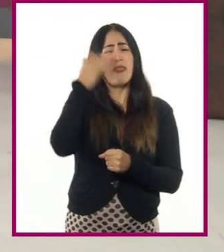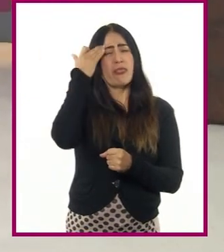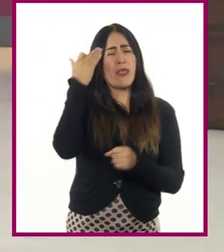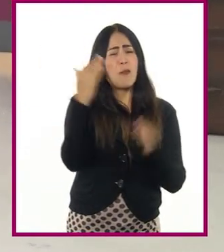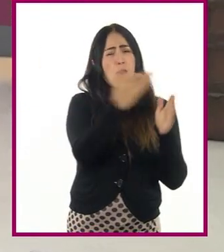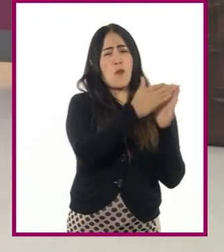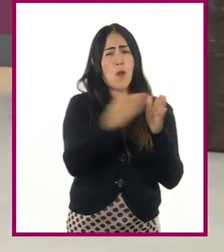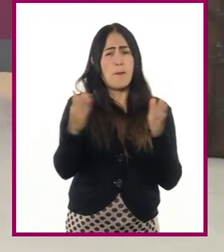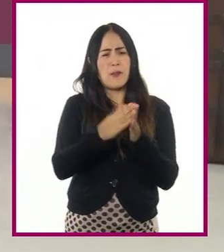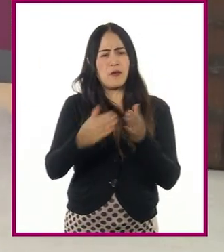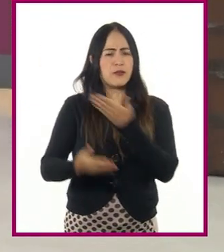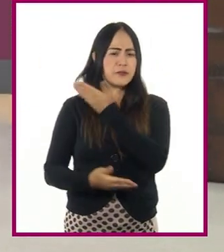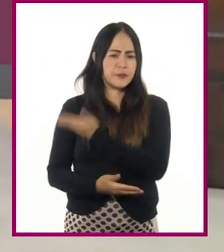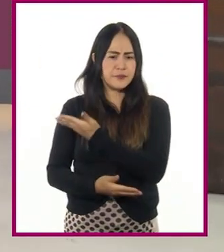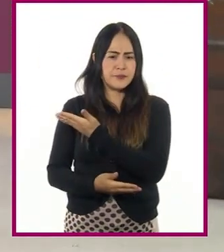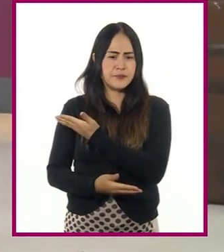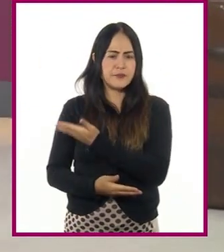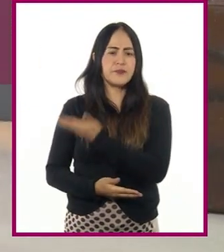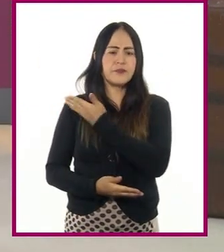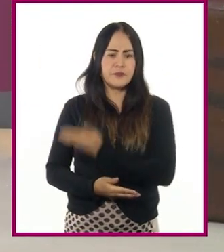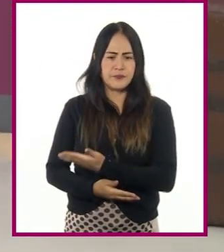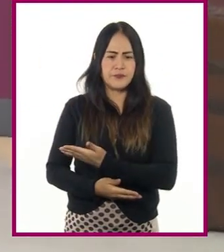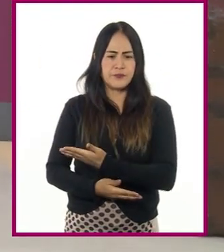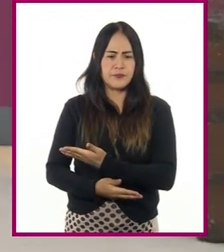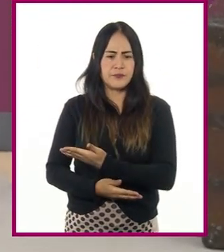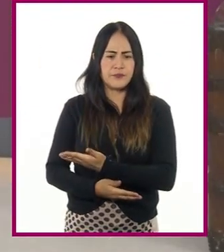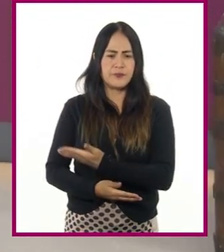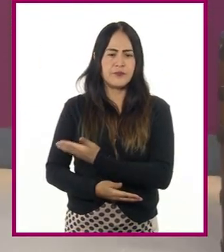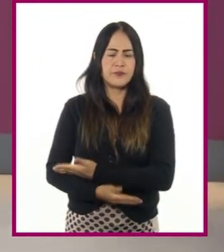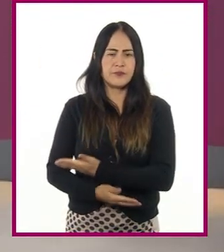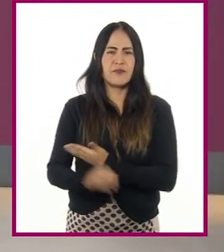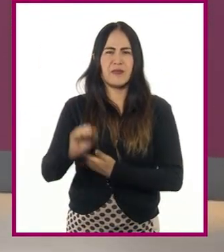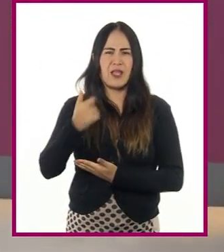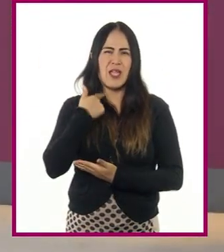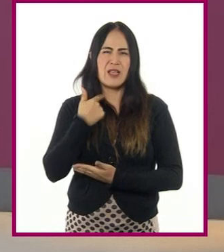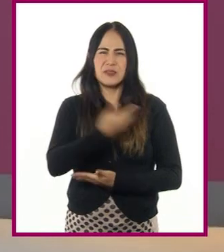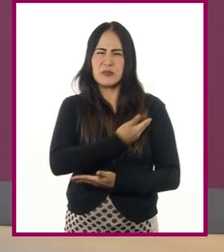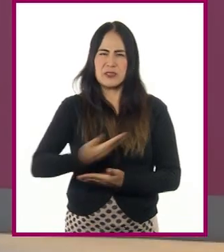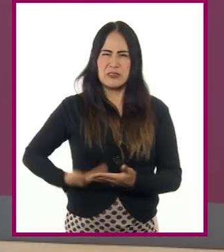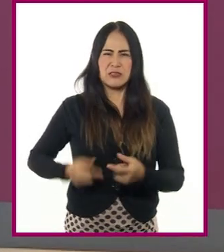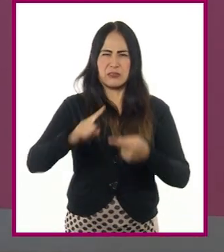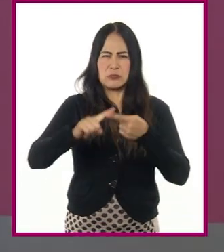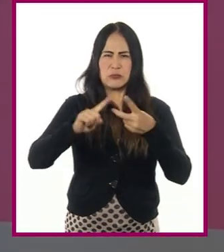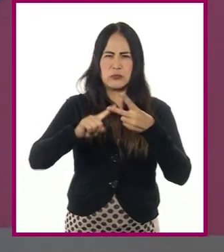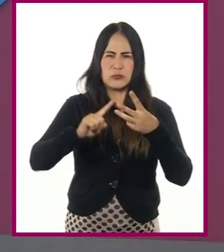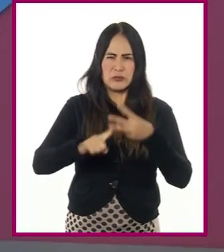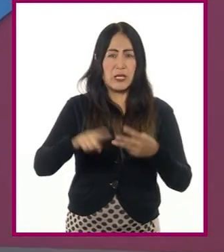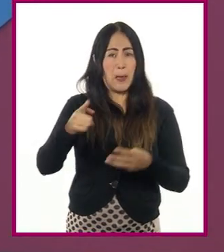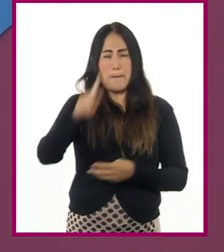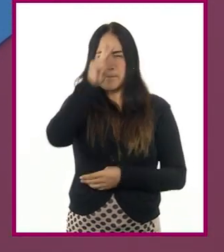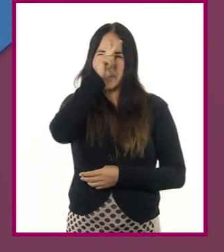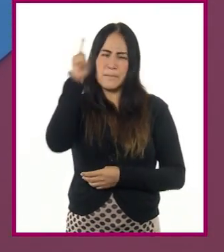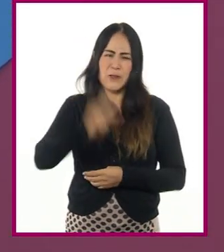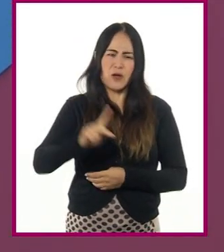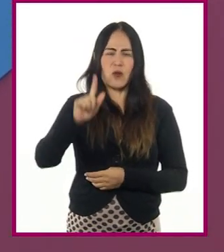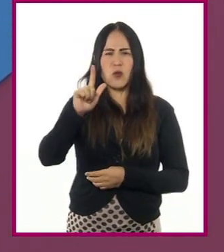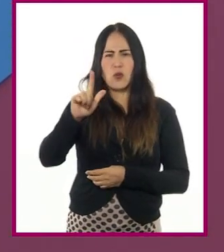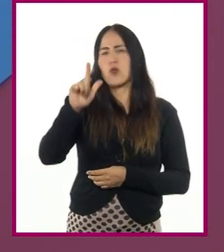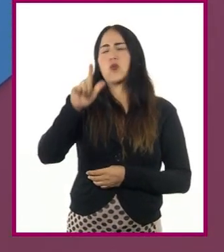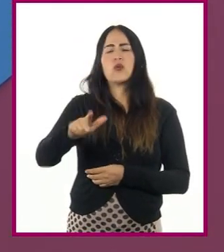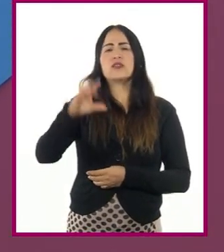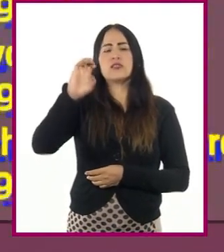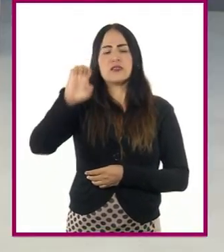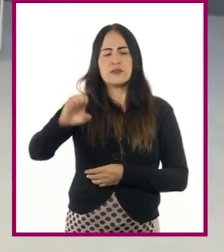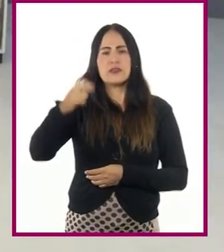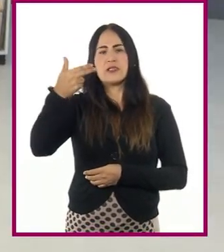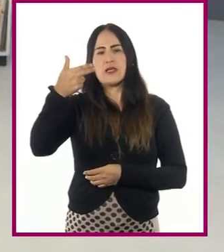mandatos de Adolfo López Mateos, Gustavo Díaz Ordaz y llegaron a un punto crítico durante el sexenio de Luis Echeverría